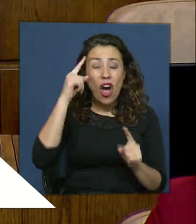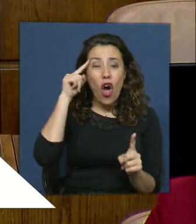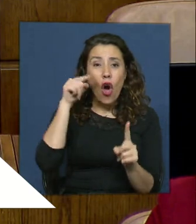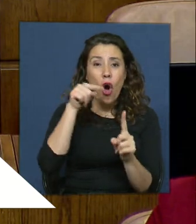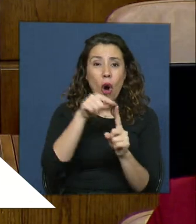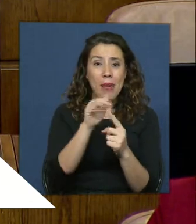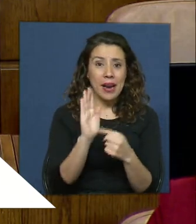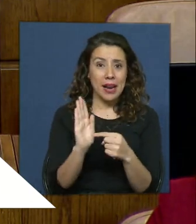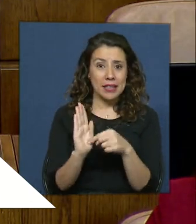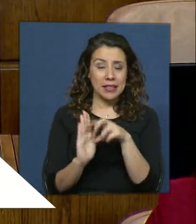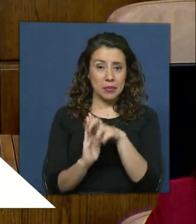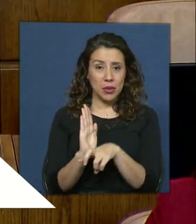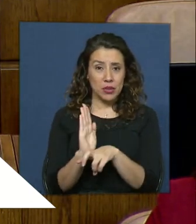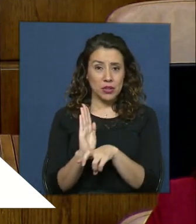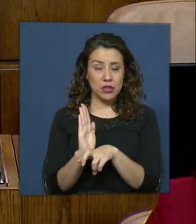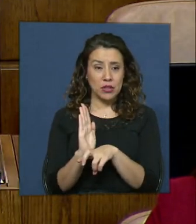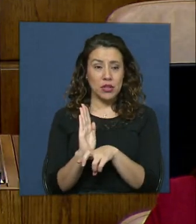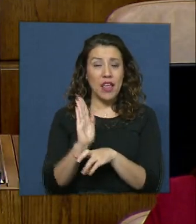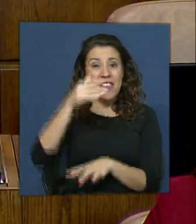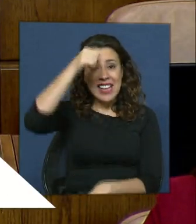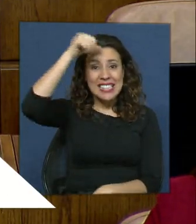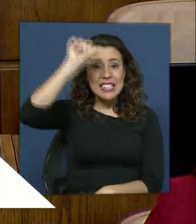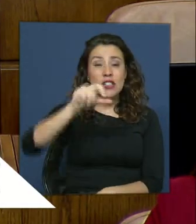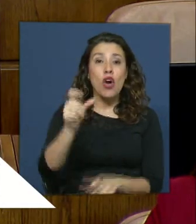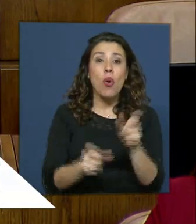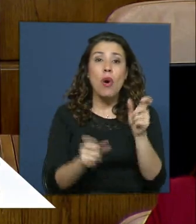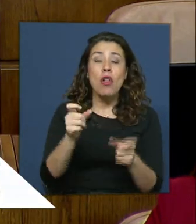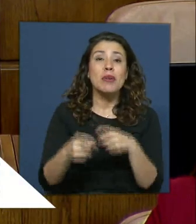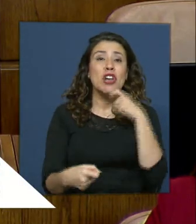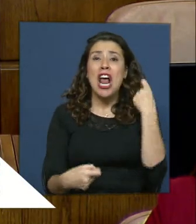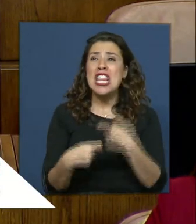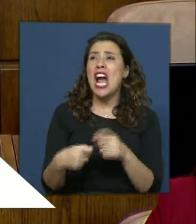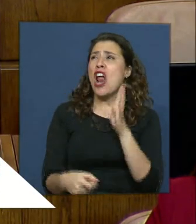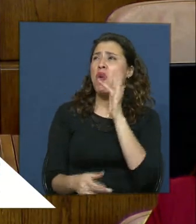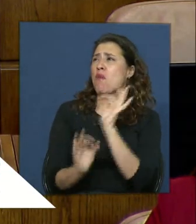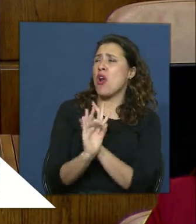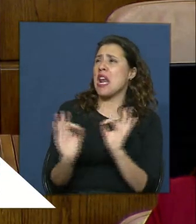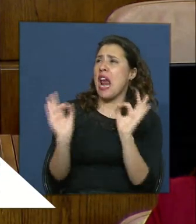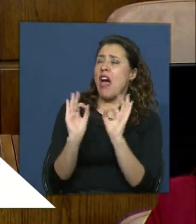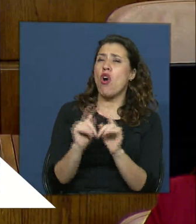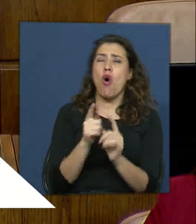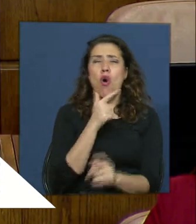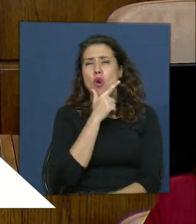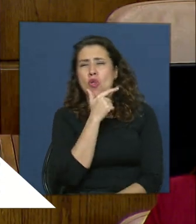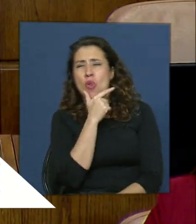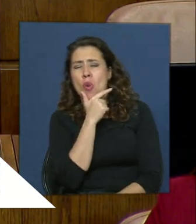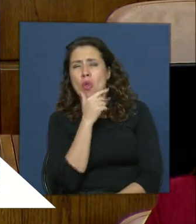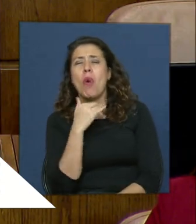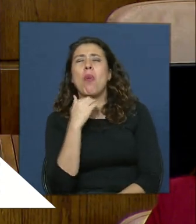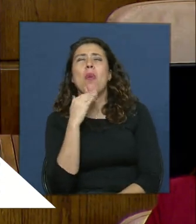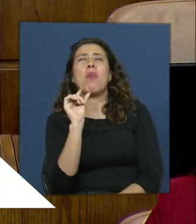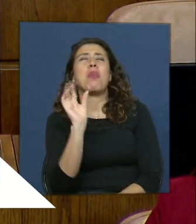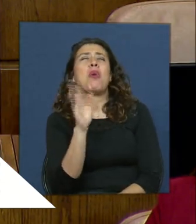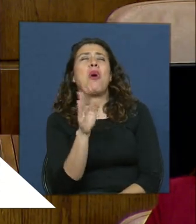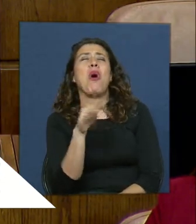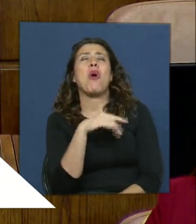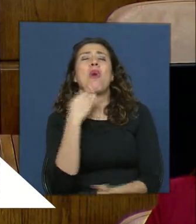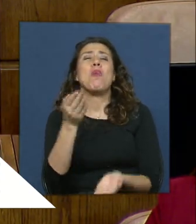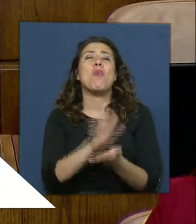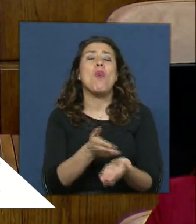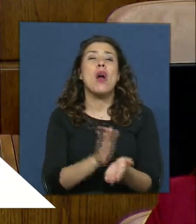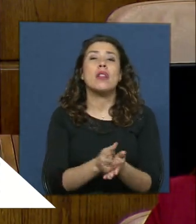del proyecto. Se debe sancionar la negación pura y simple, la puesta en duda o la minimización de los crímenes